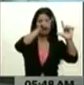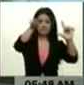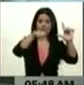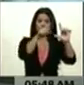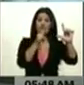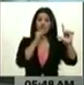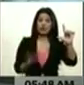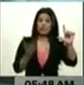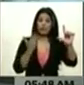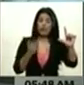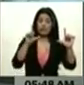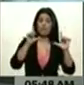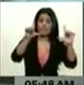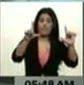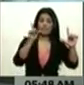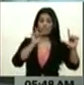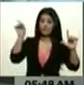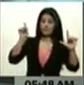más importante,